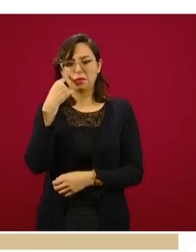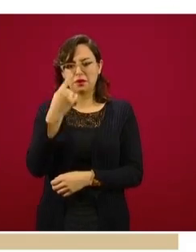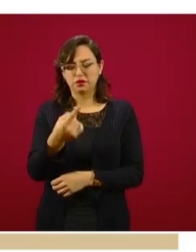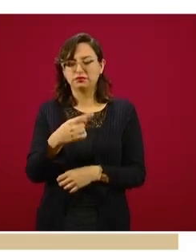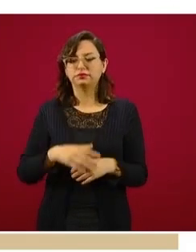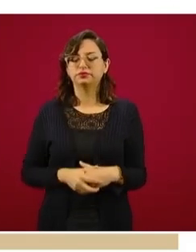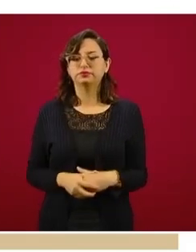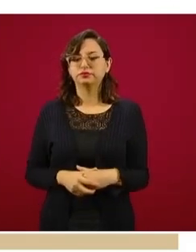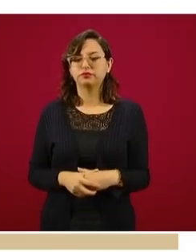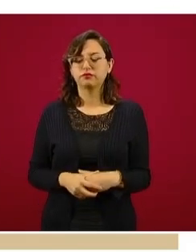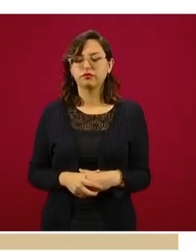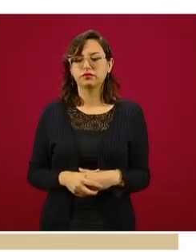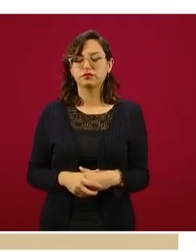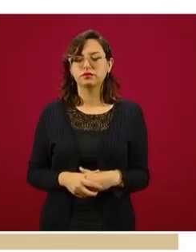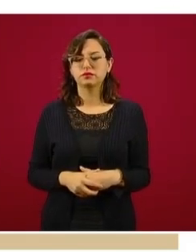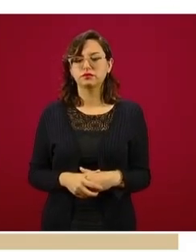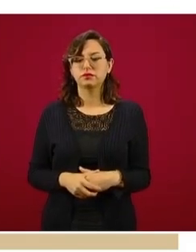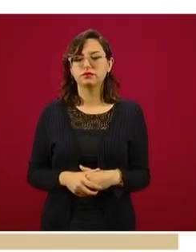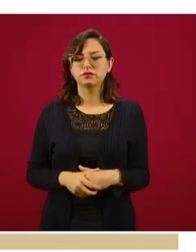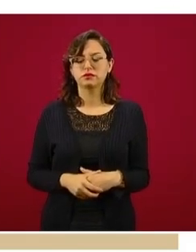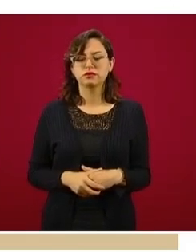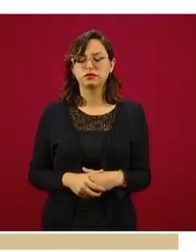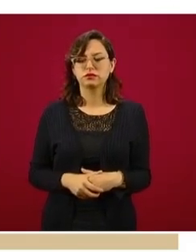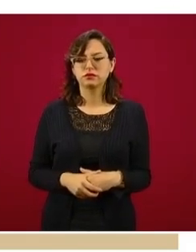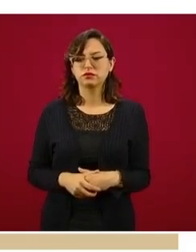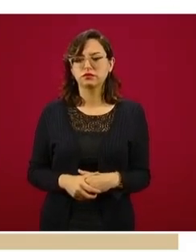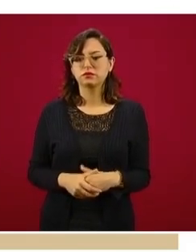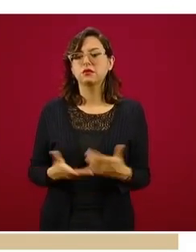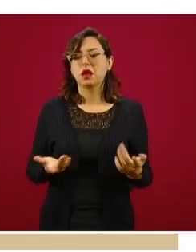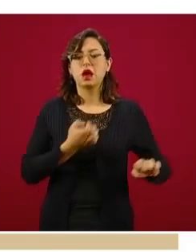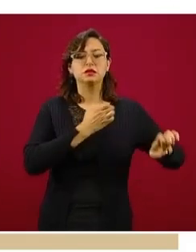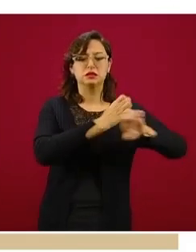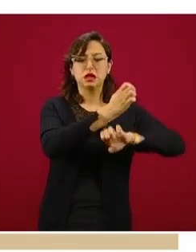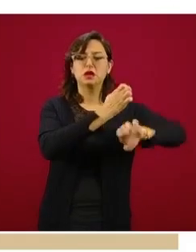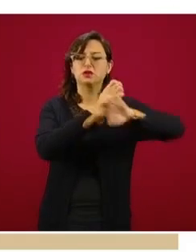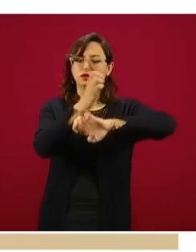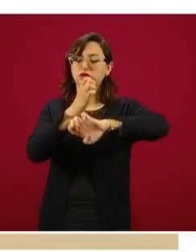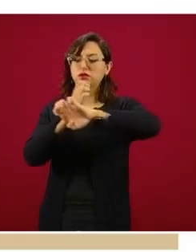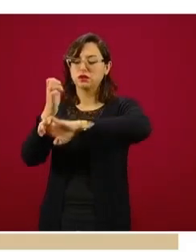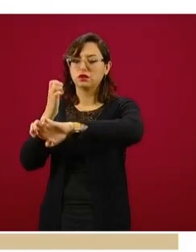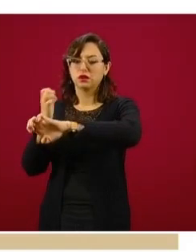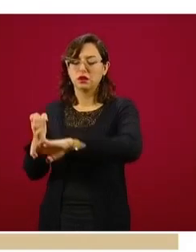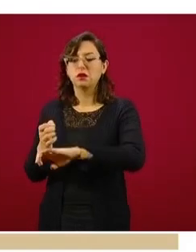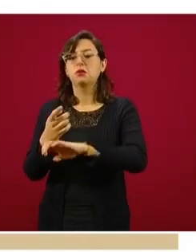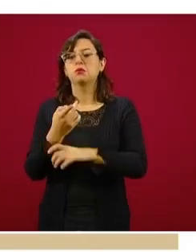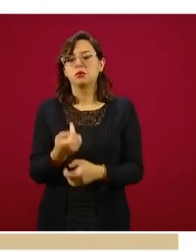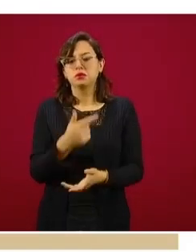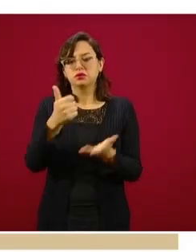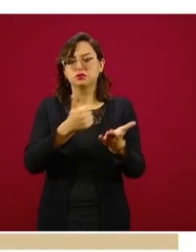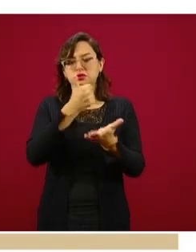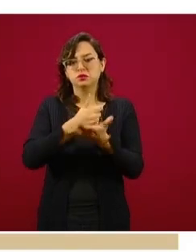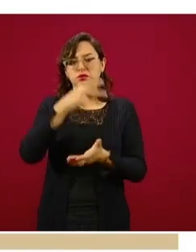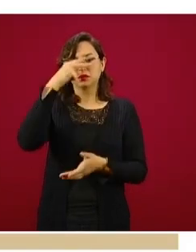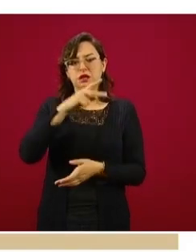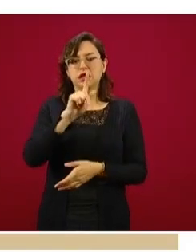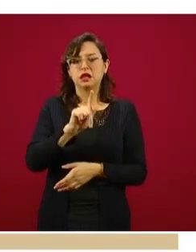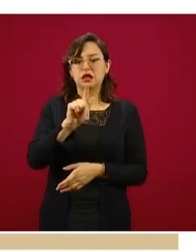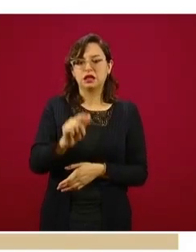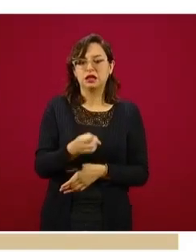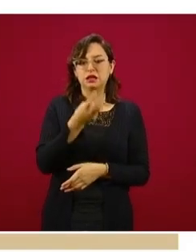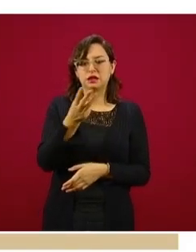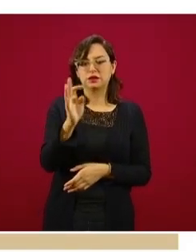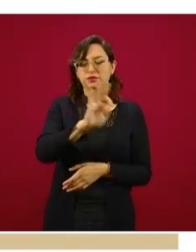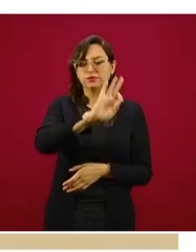gráfica, podemos ver el orden de ocupación por entidad federativa, empezando por la Ciudad de México, que tiene 73%